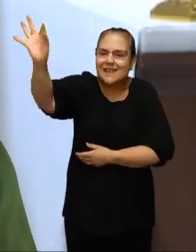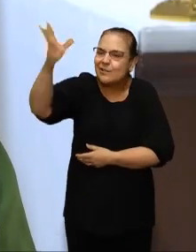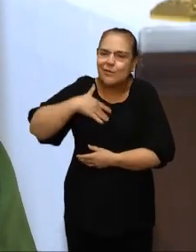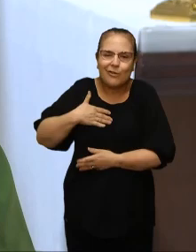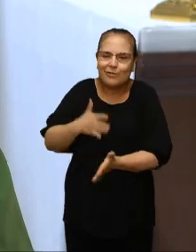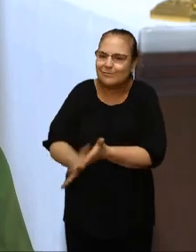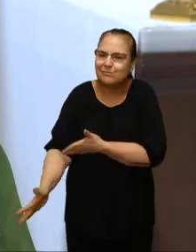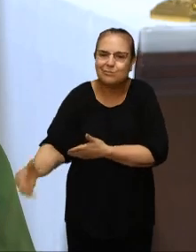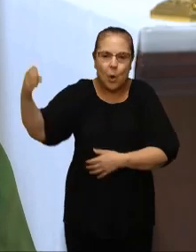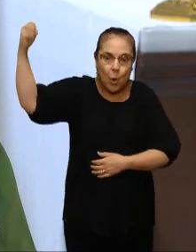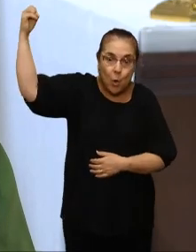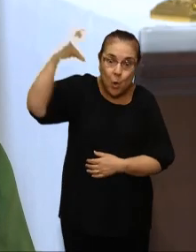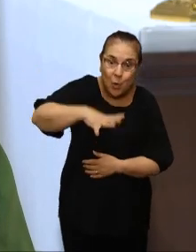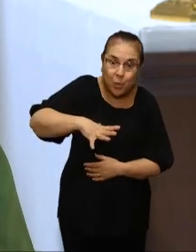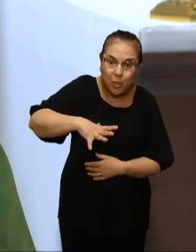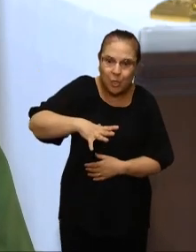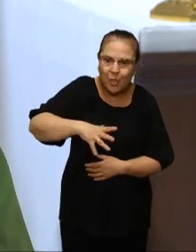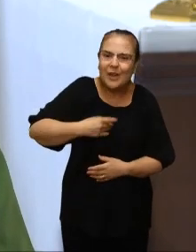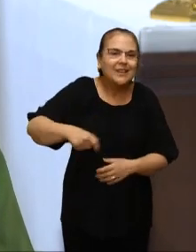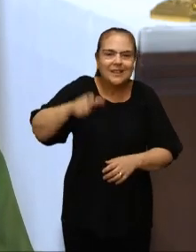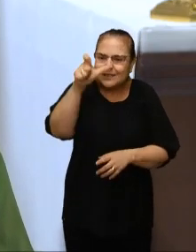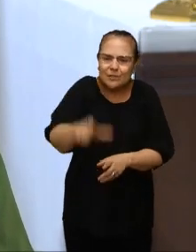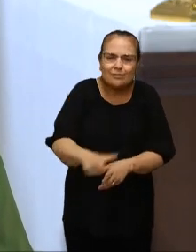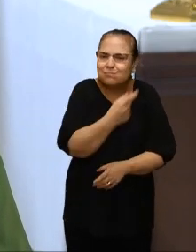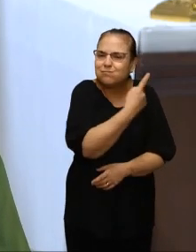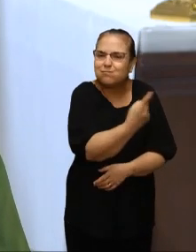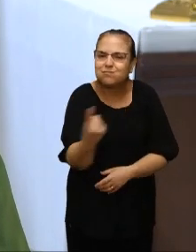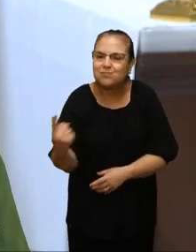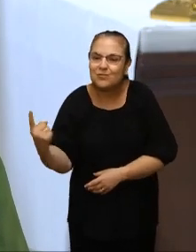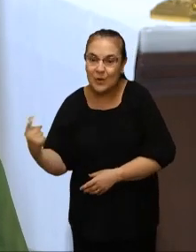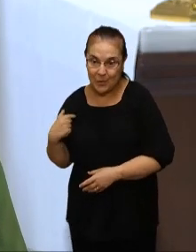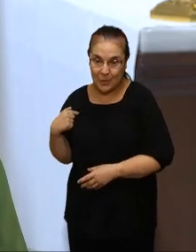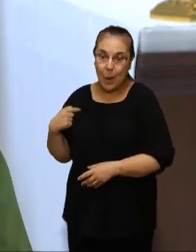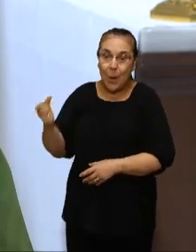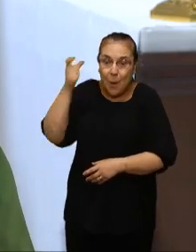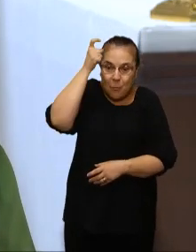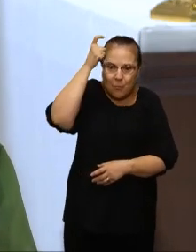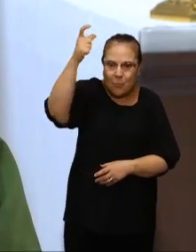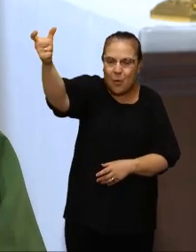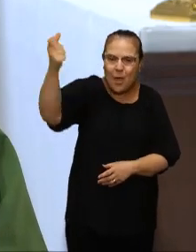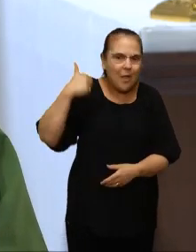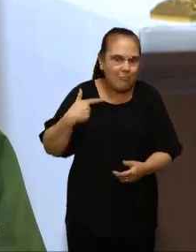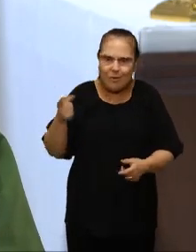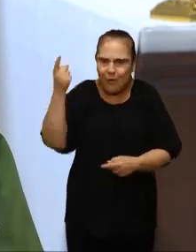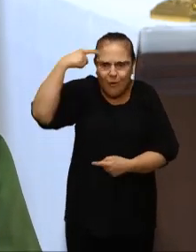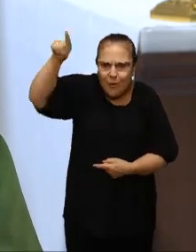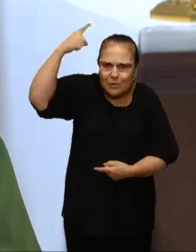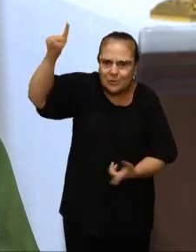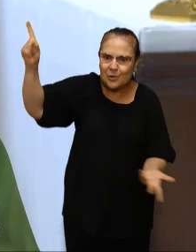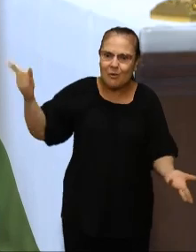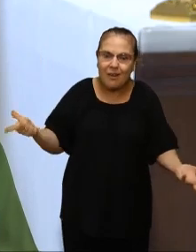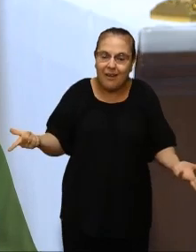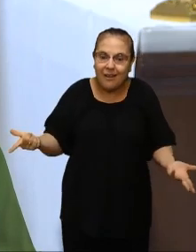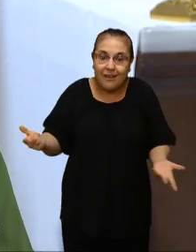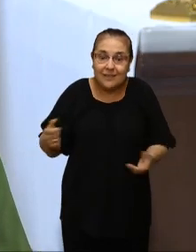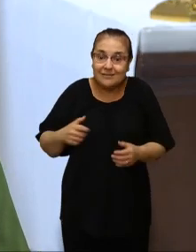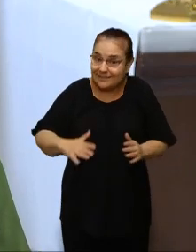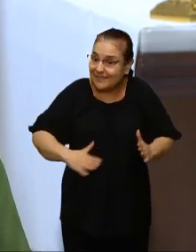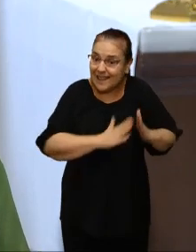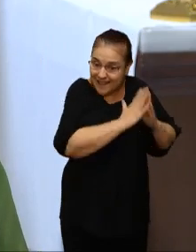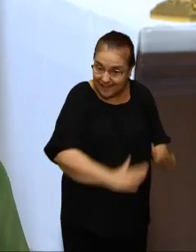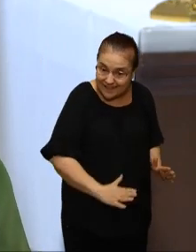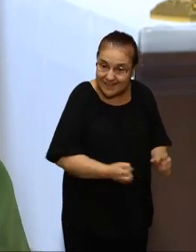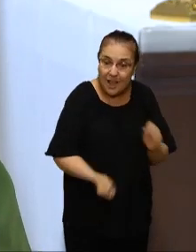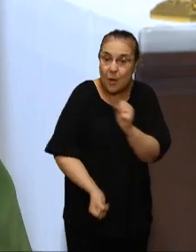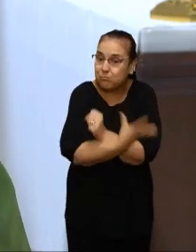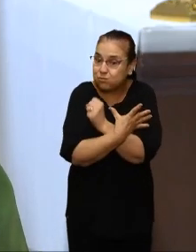vida de cada hombre, de cada mujer, de cada corazón, de cada pueblo, de cada cultura. La Iglesia nació, la Iglesia fue fundada